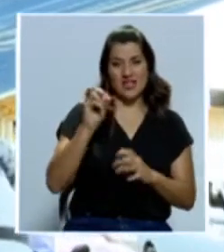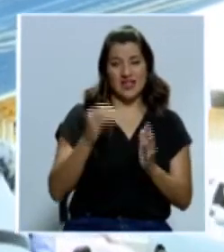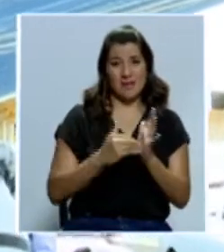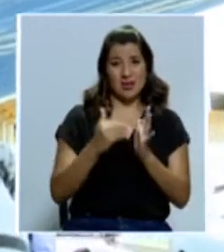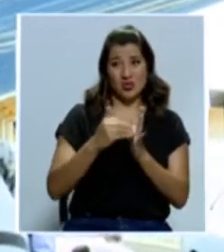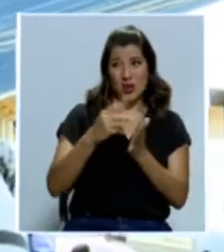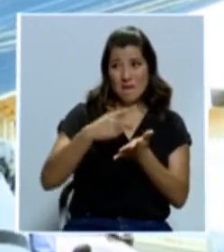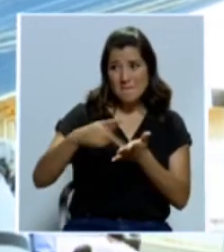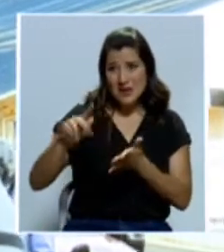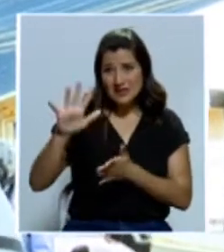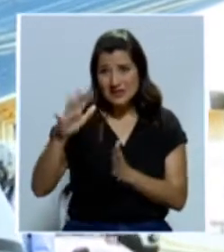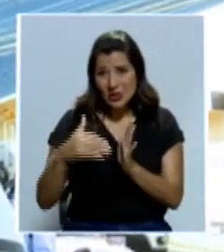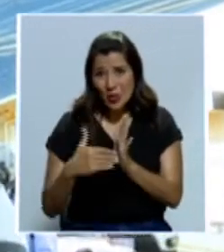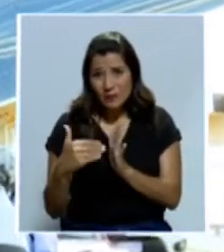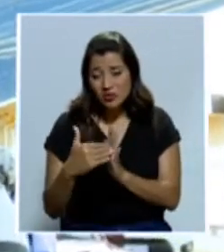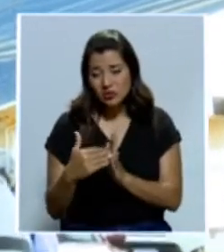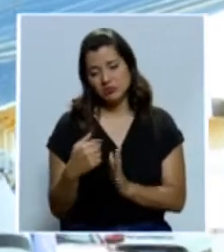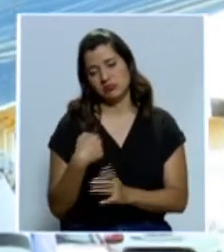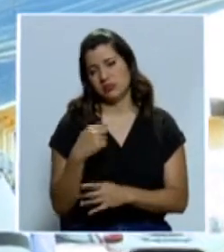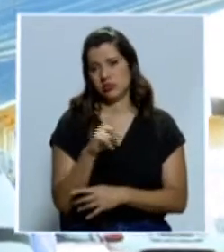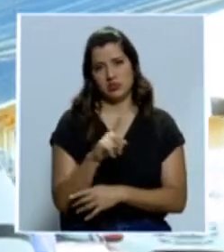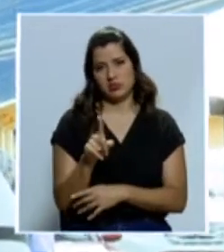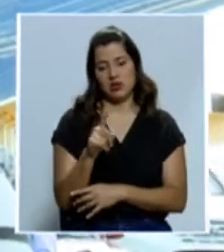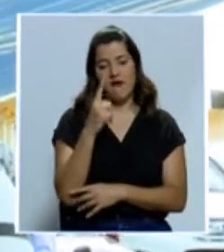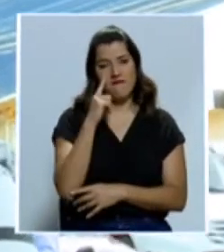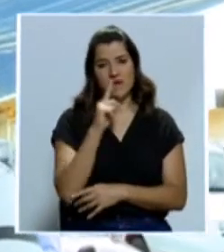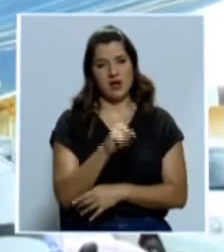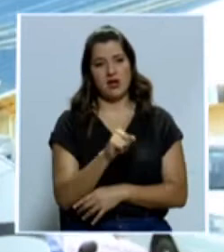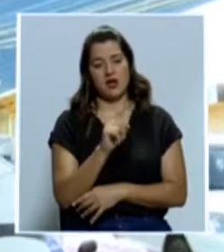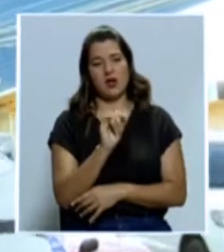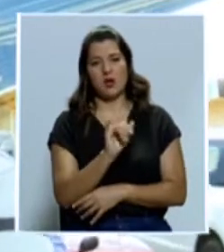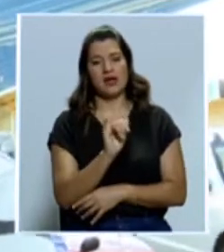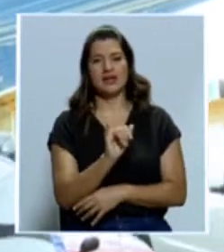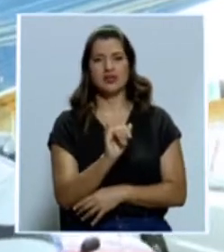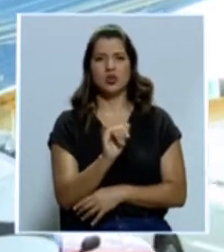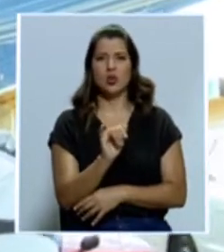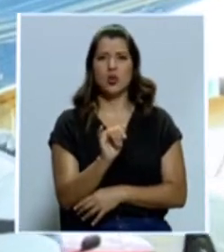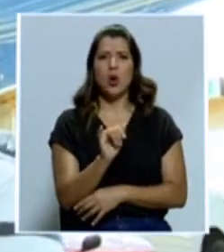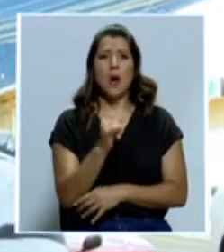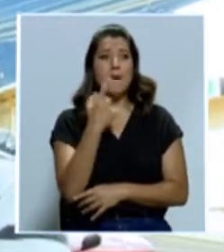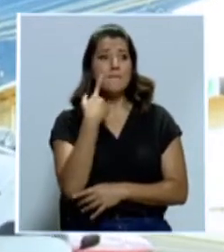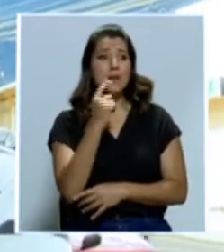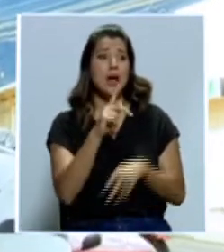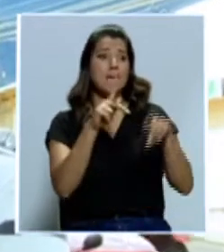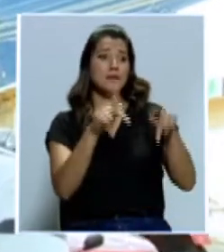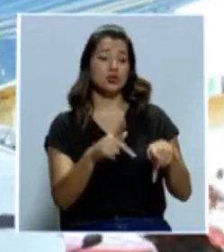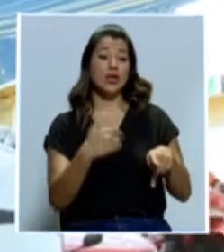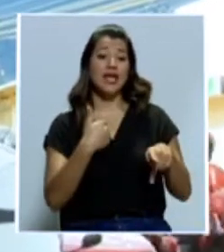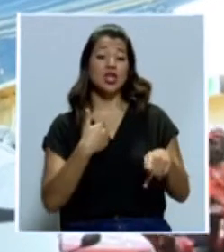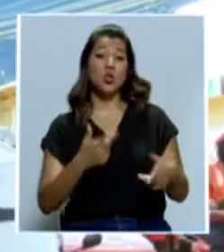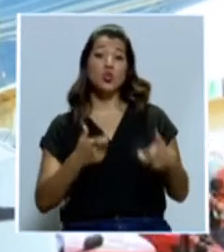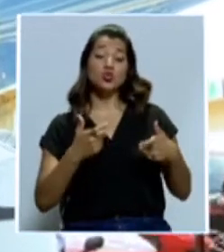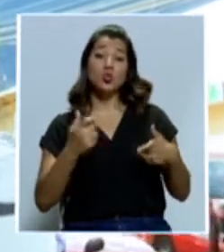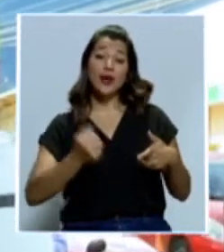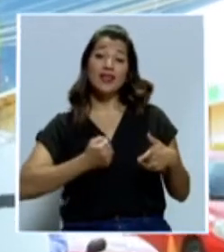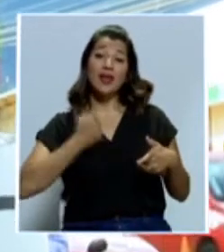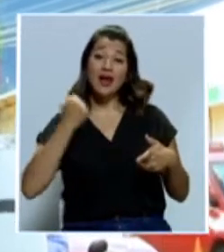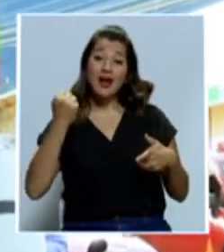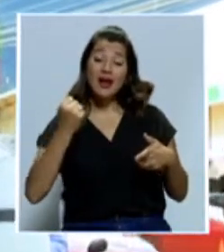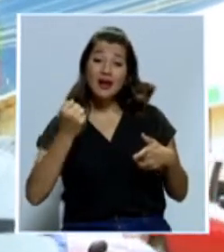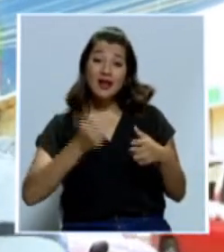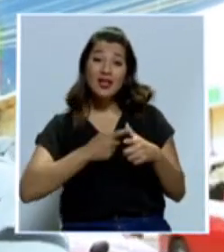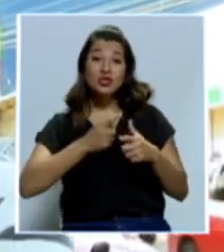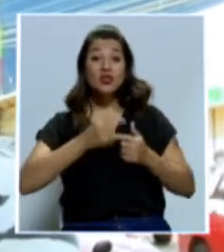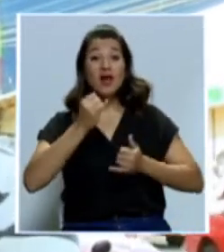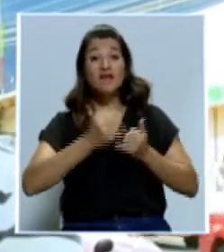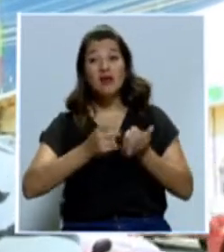no veo eso una forma de que a la persona que tiene la suerte de salir premiado